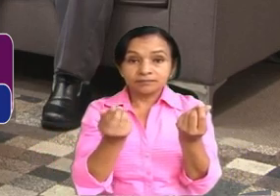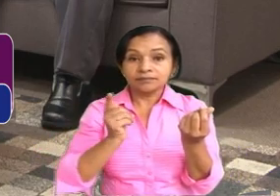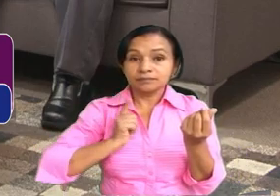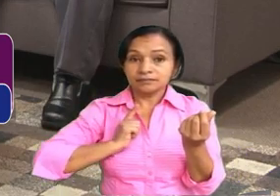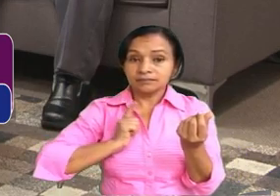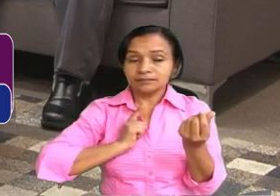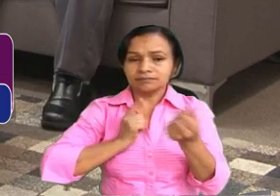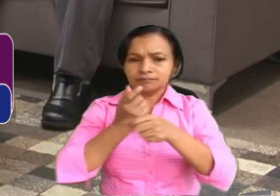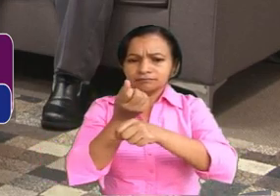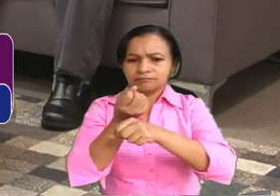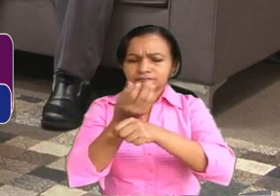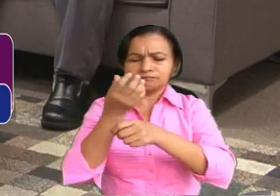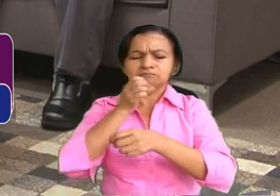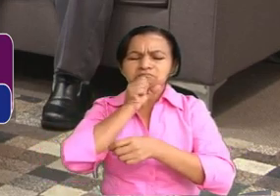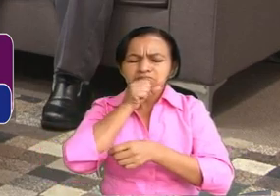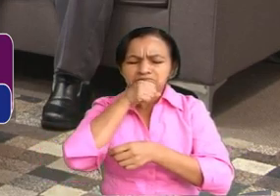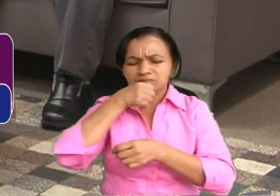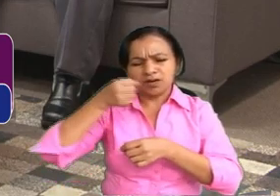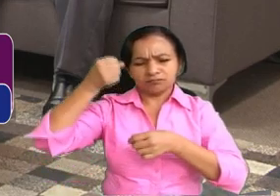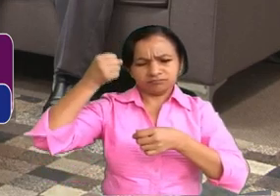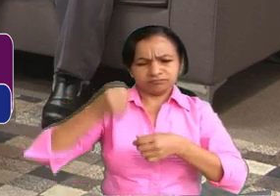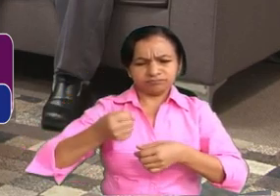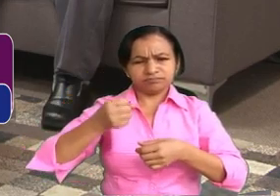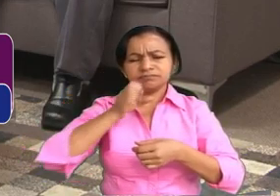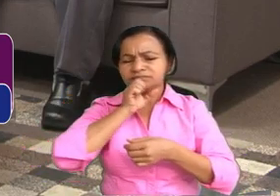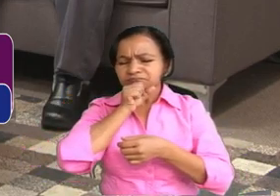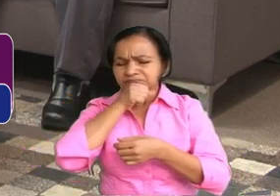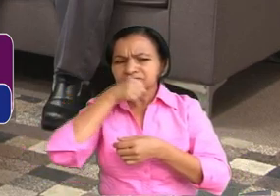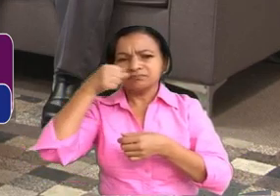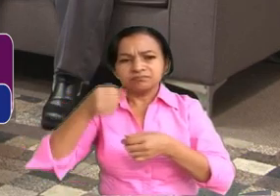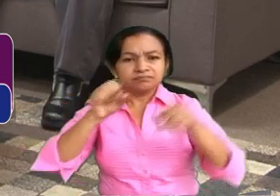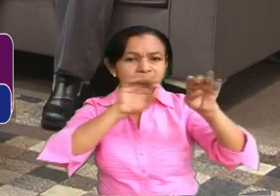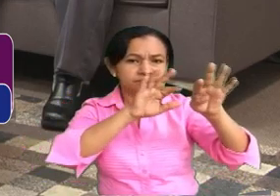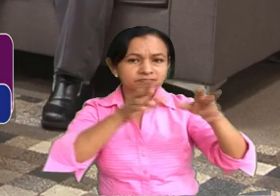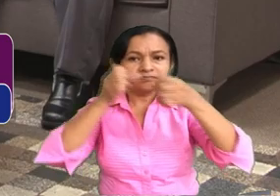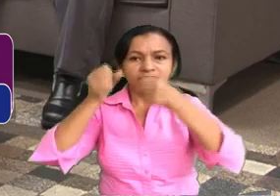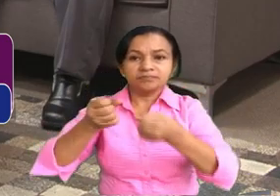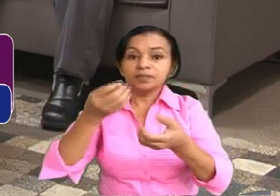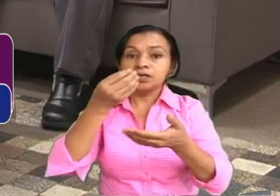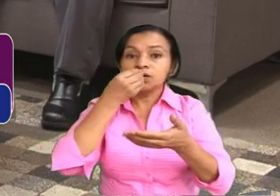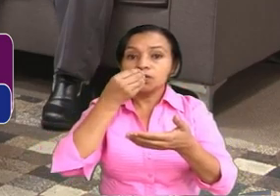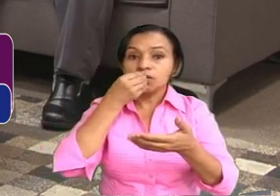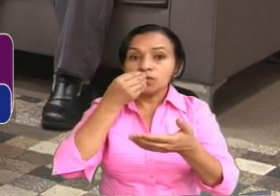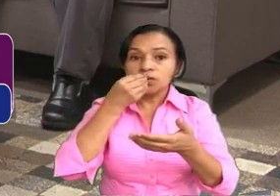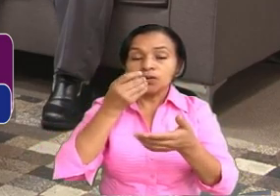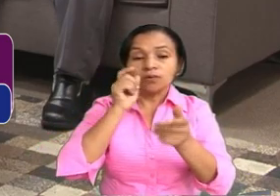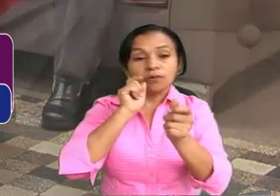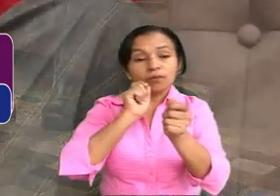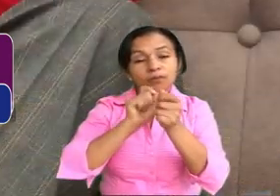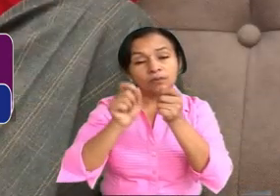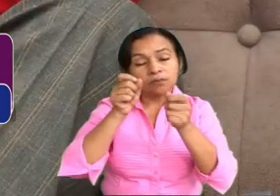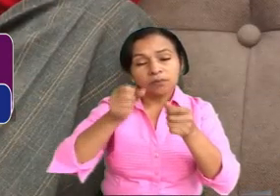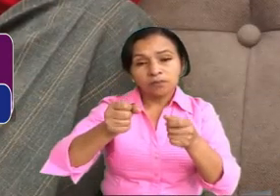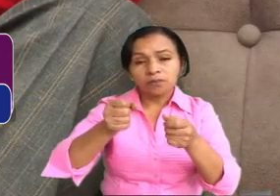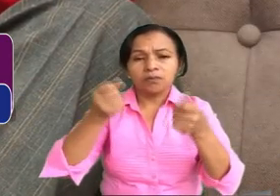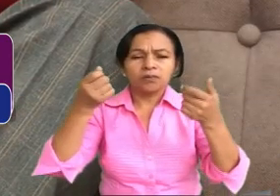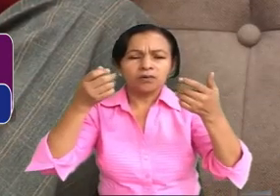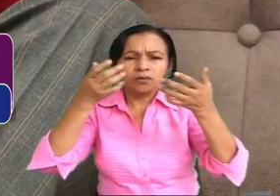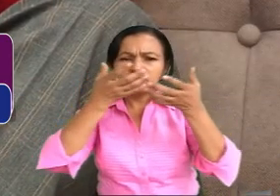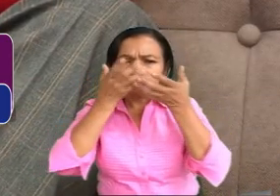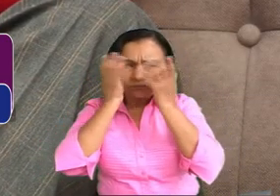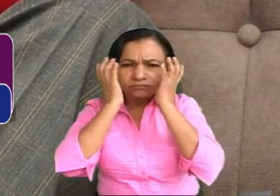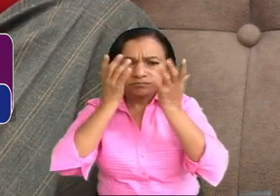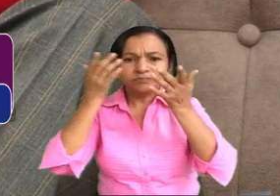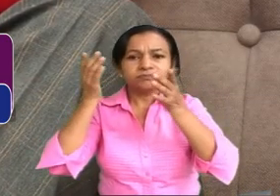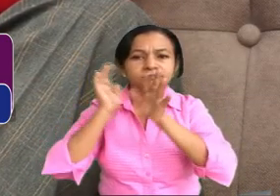nuestro alcalde de Vara, nuestra alcaldesa de Vara. La gastronomía, tenemos la vela del candil, tenemos los aguizotes, en fin.